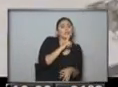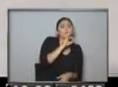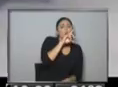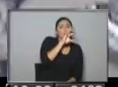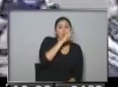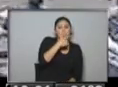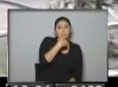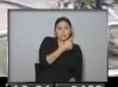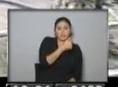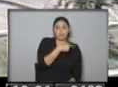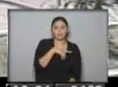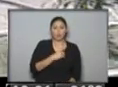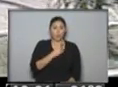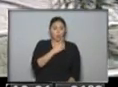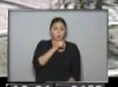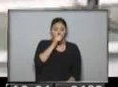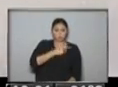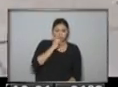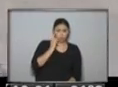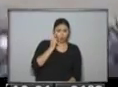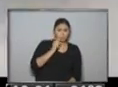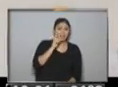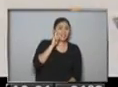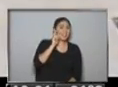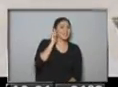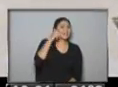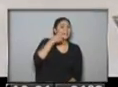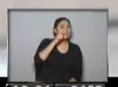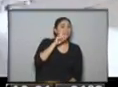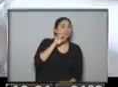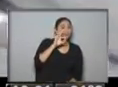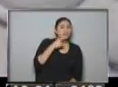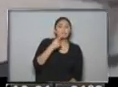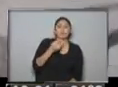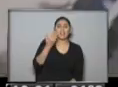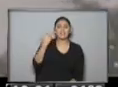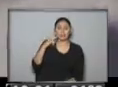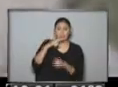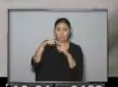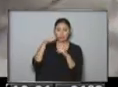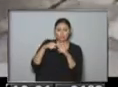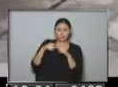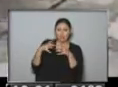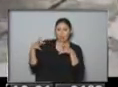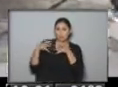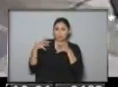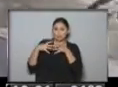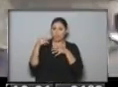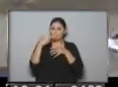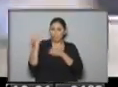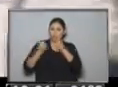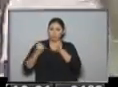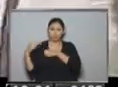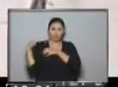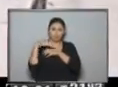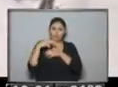temporal. Ignacio, uno de los jóvenes agredidos por la patota, relató que ayer al mediodía al menos 15 personas llegaron en 3 autos, una camioneta